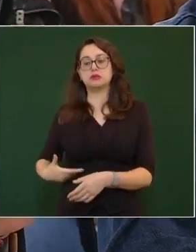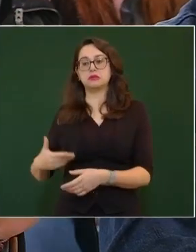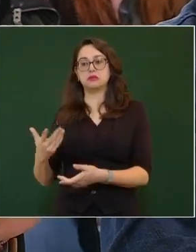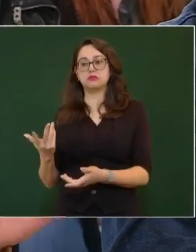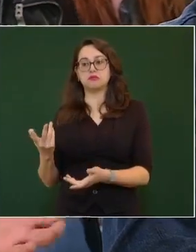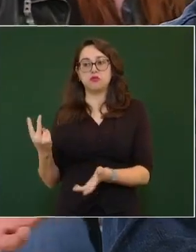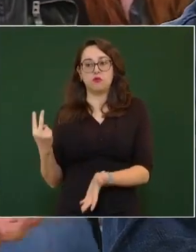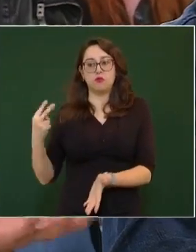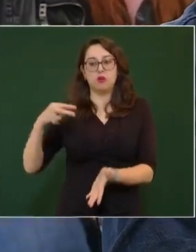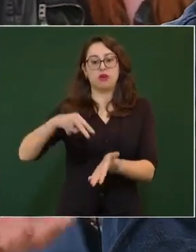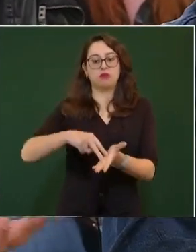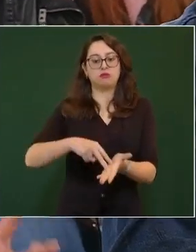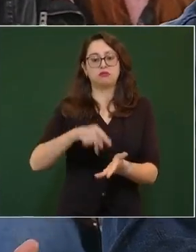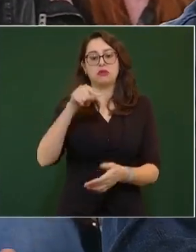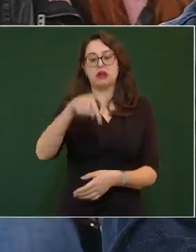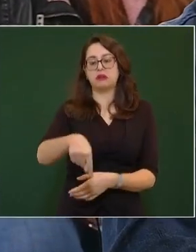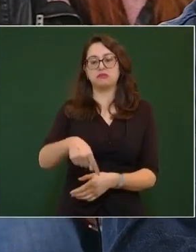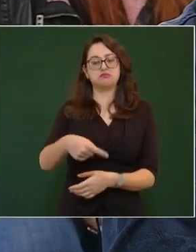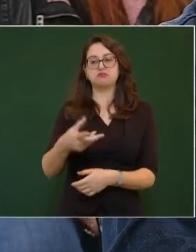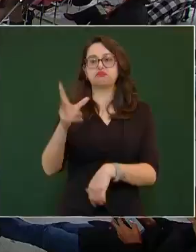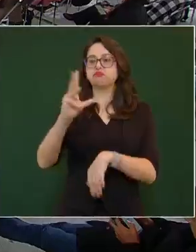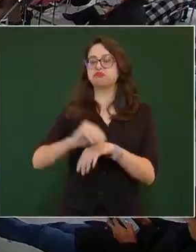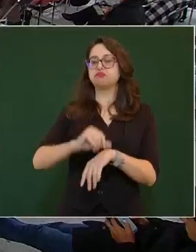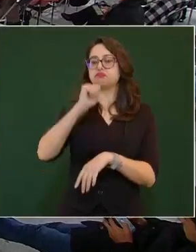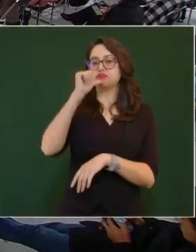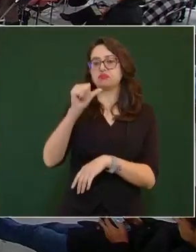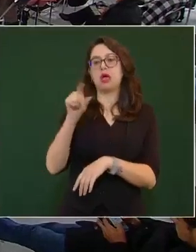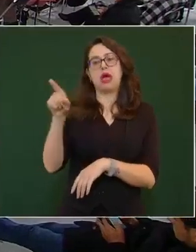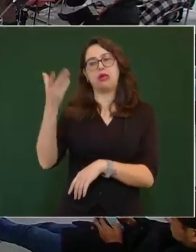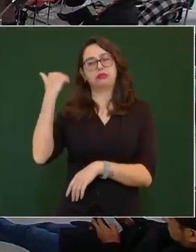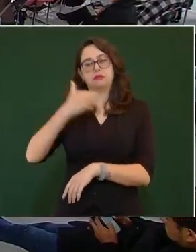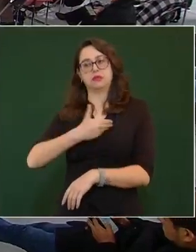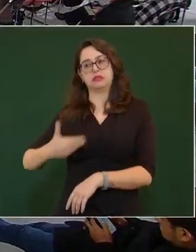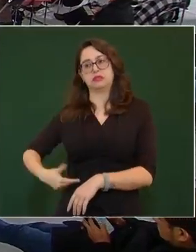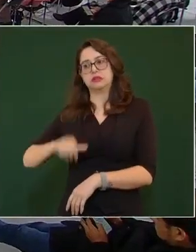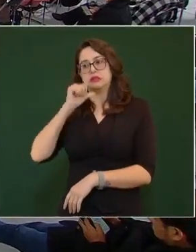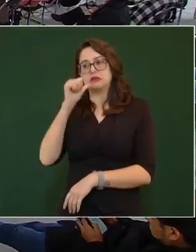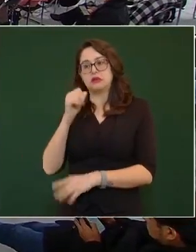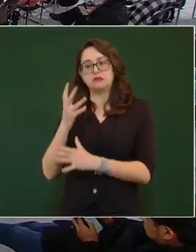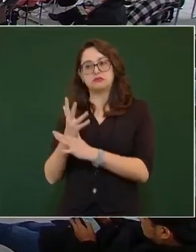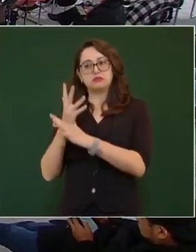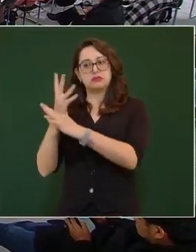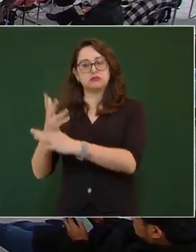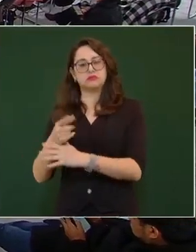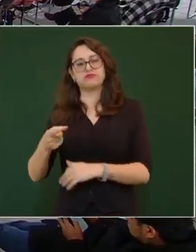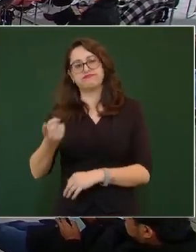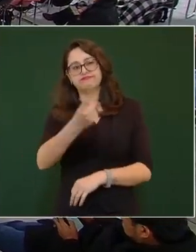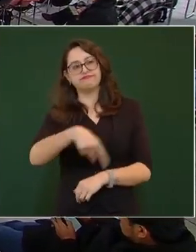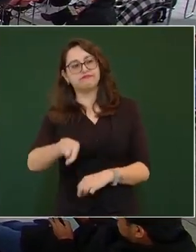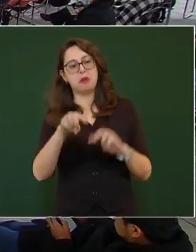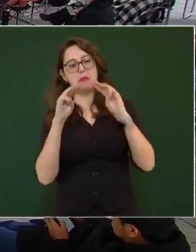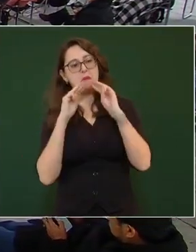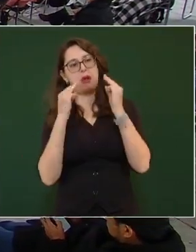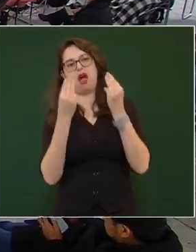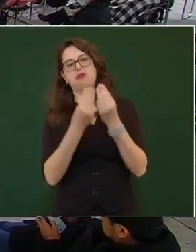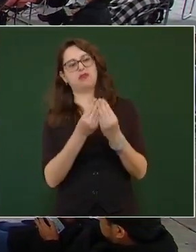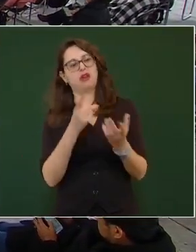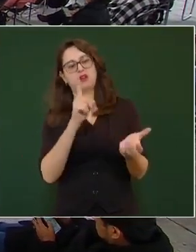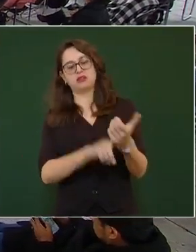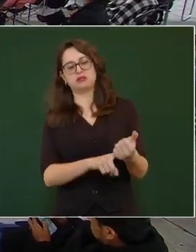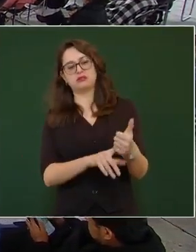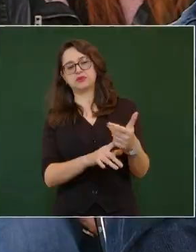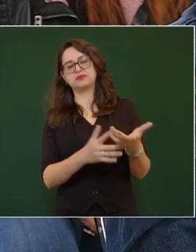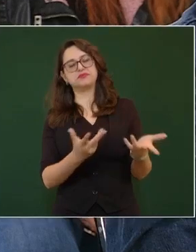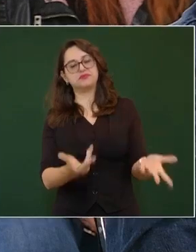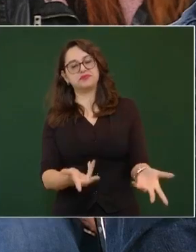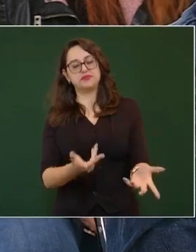pues muy lejos de donde usted quería presentarse. En aquel tiempo usted los llamó mafiosillos y yo le quiero expresar lo que